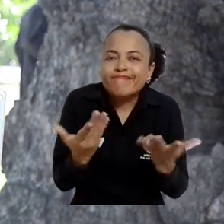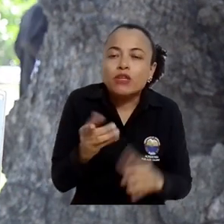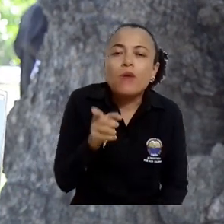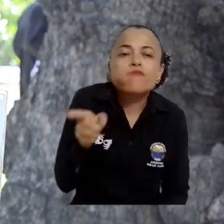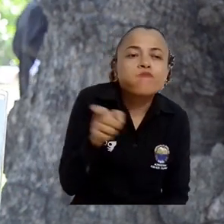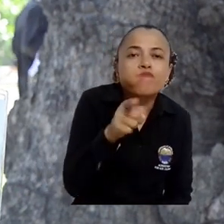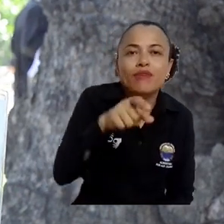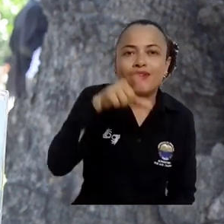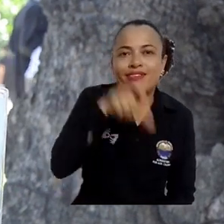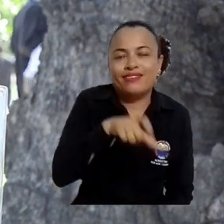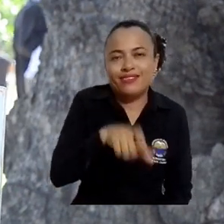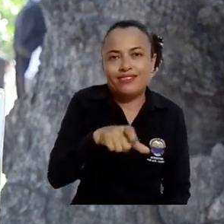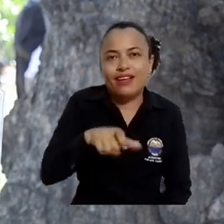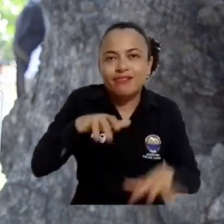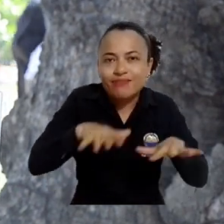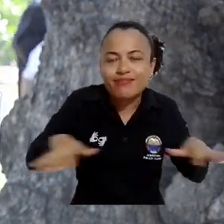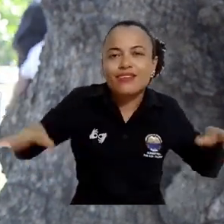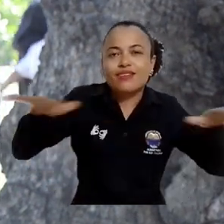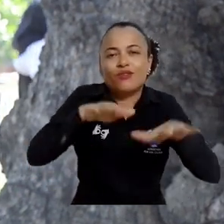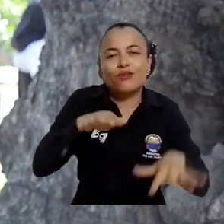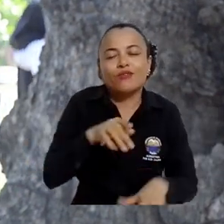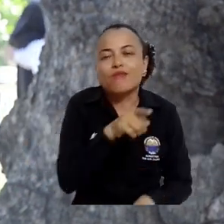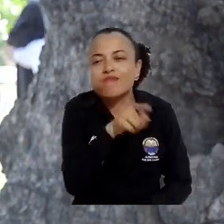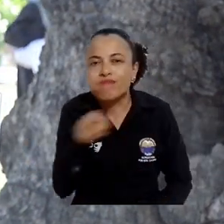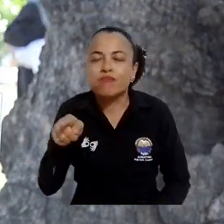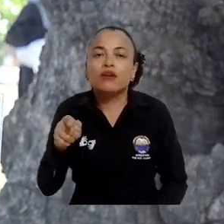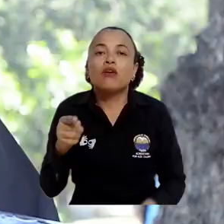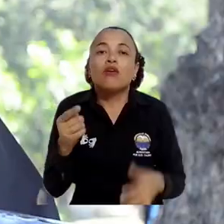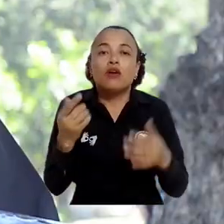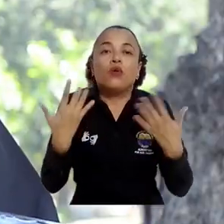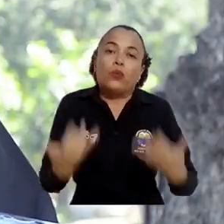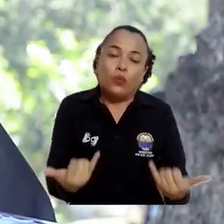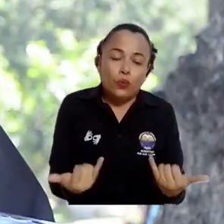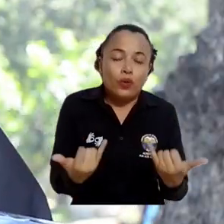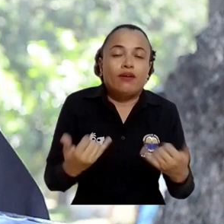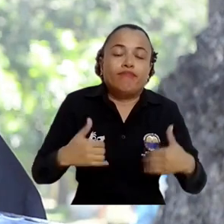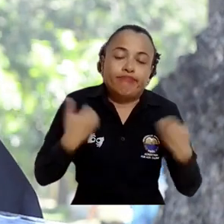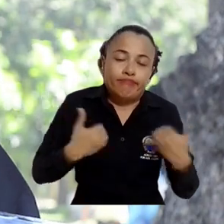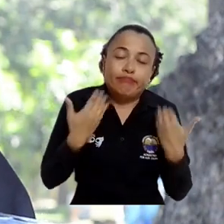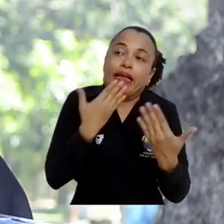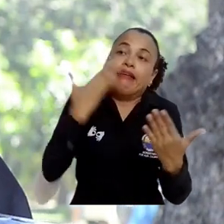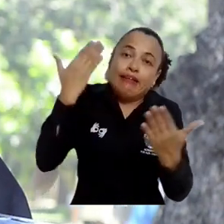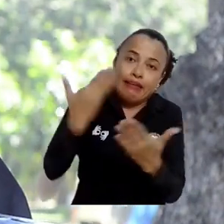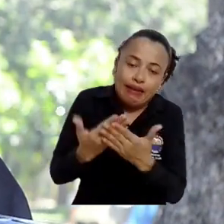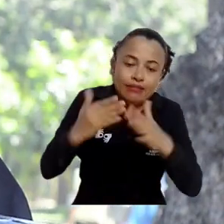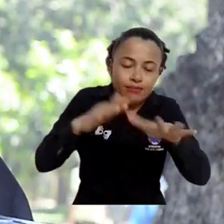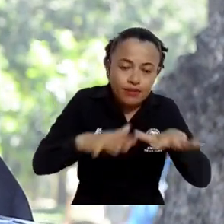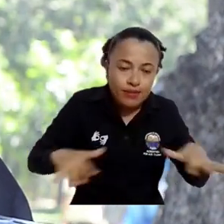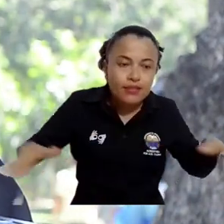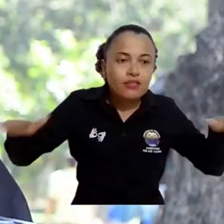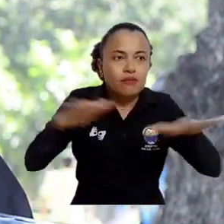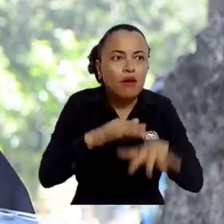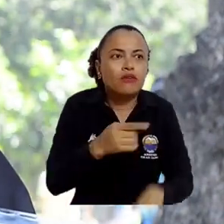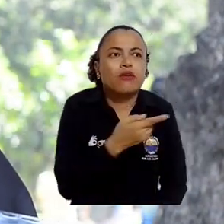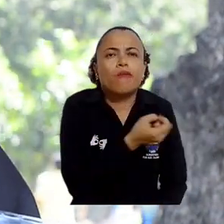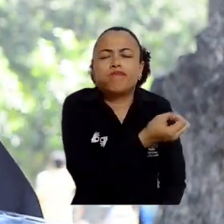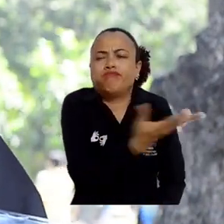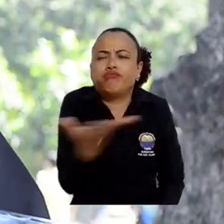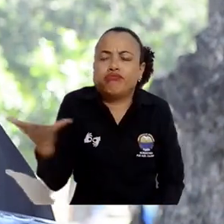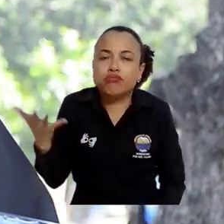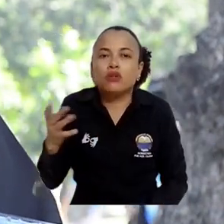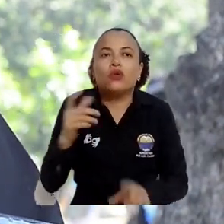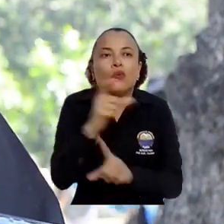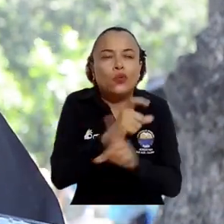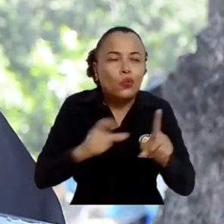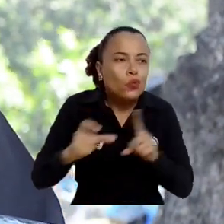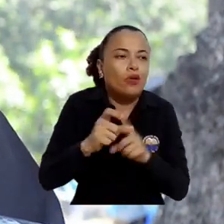las necesidades que tenemos en nuestros territorios, que también estoy muy agradecida con este espacio donde se